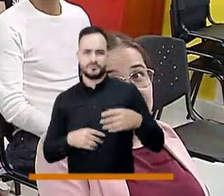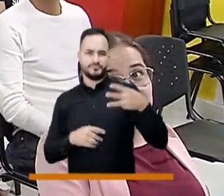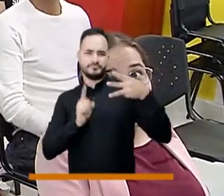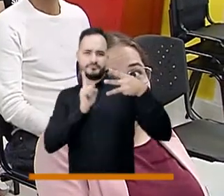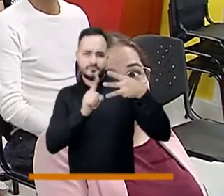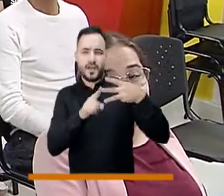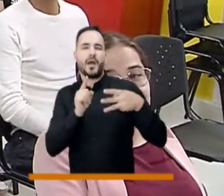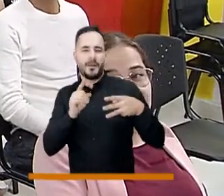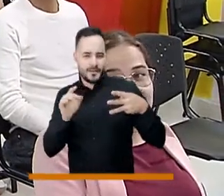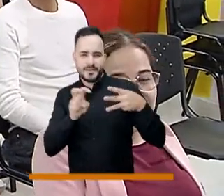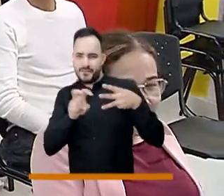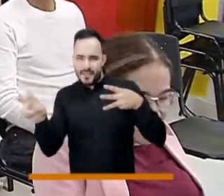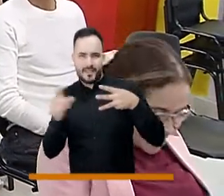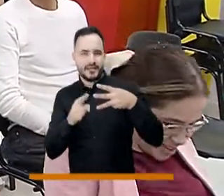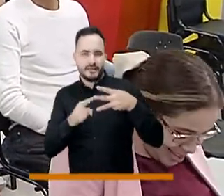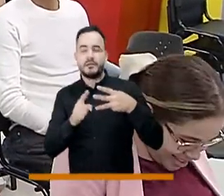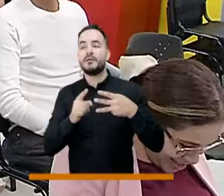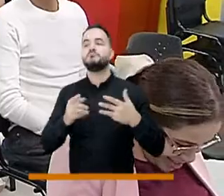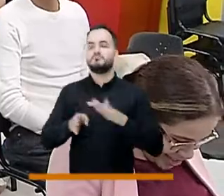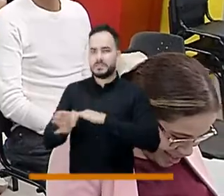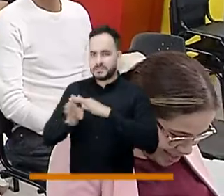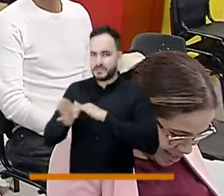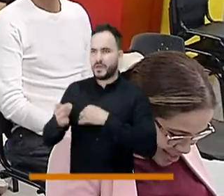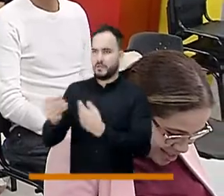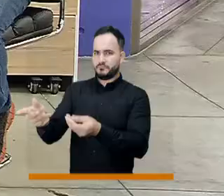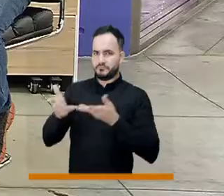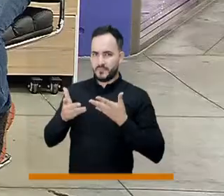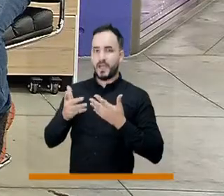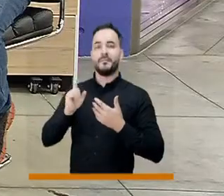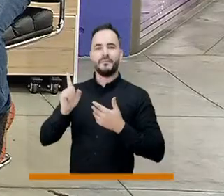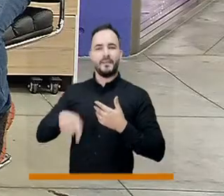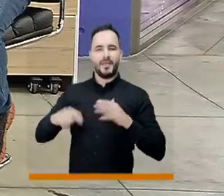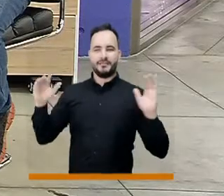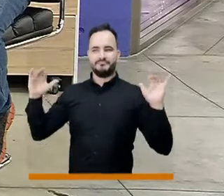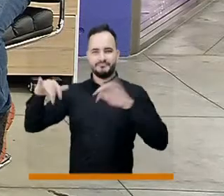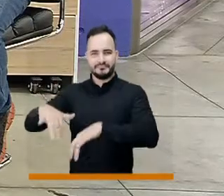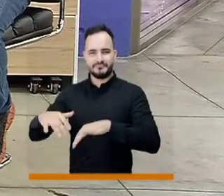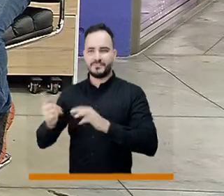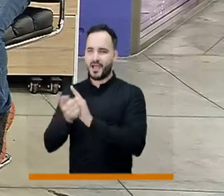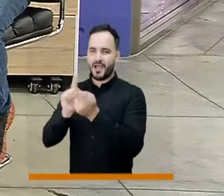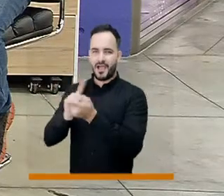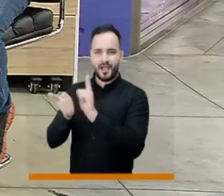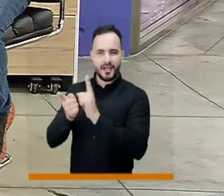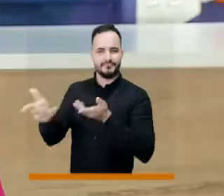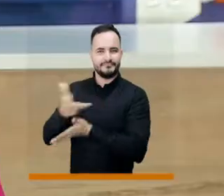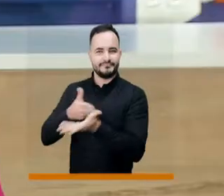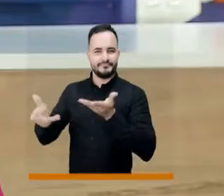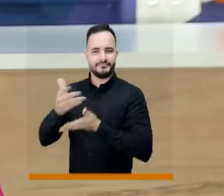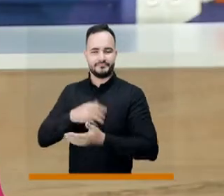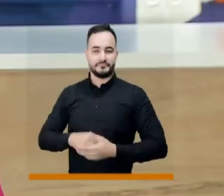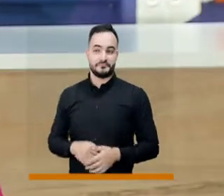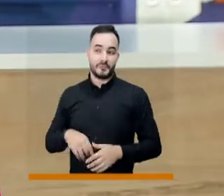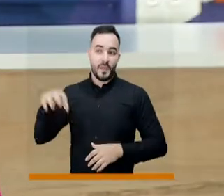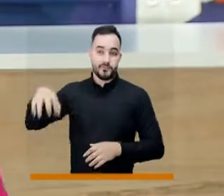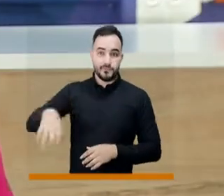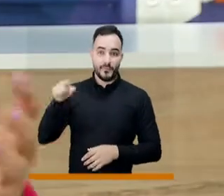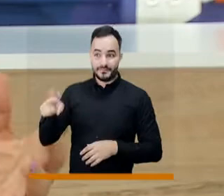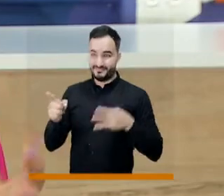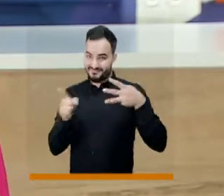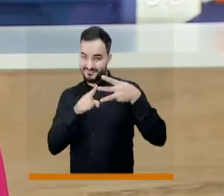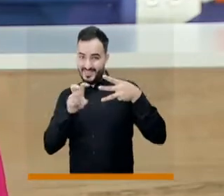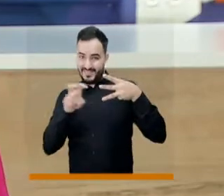de, digamos, de escala intermedia, que ya pasa no solamente del acceso y uso, sino